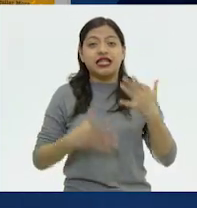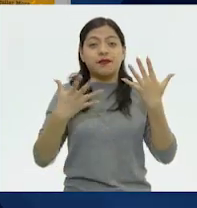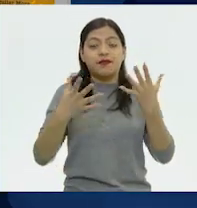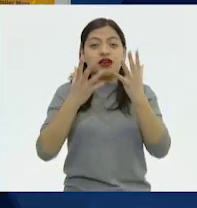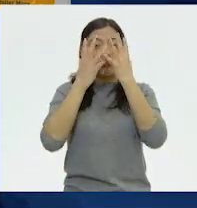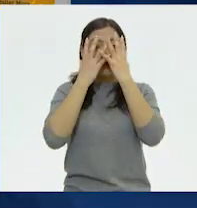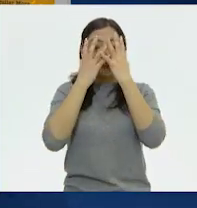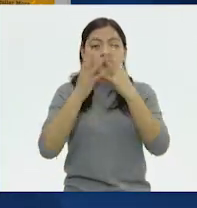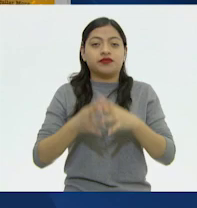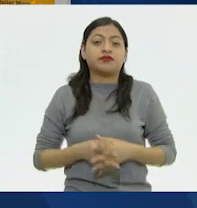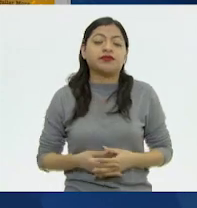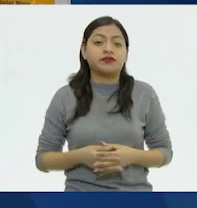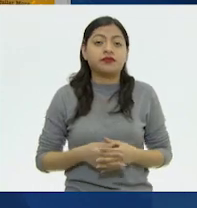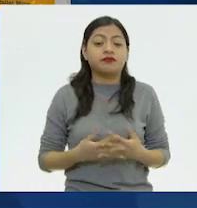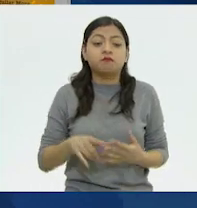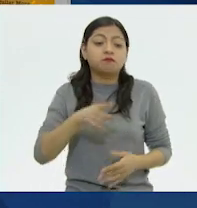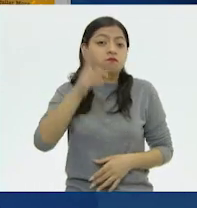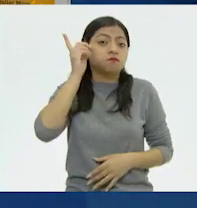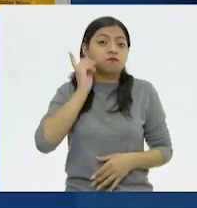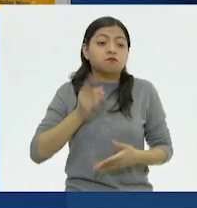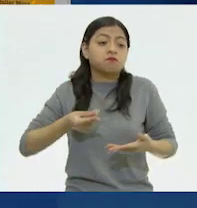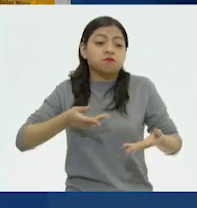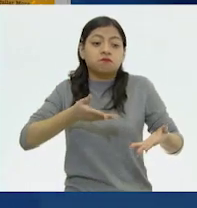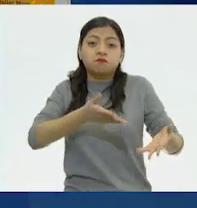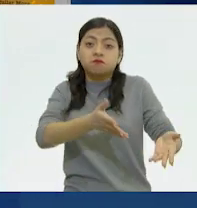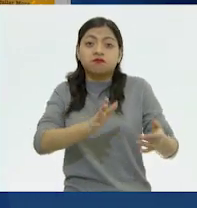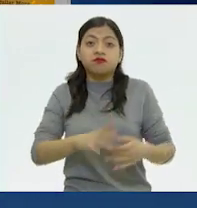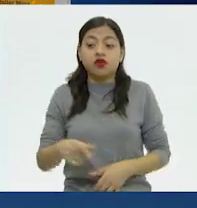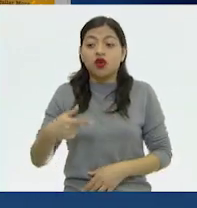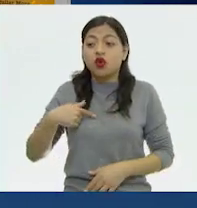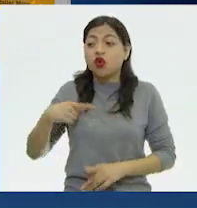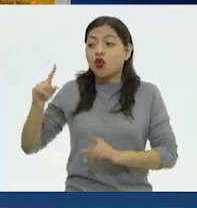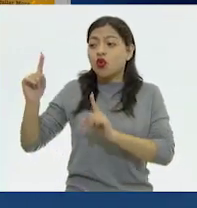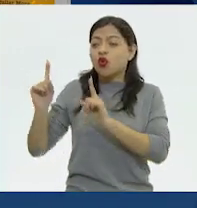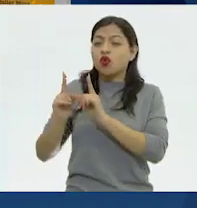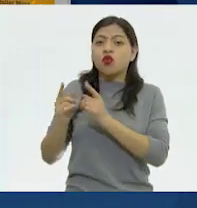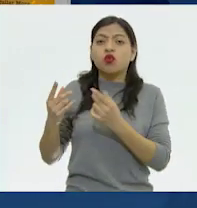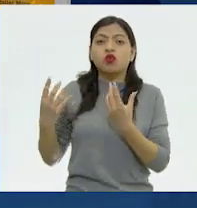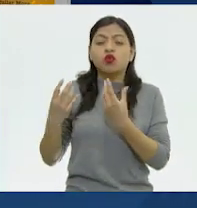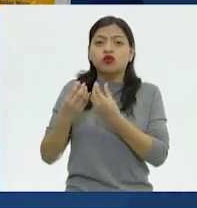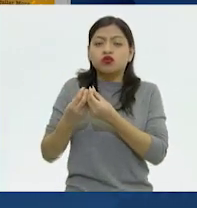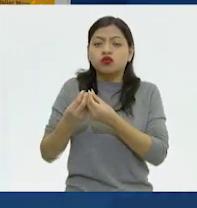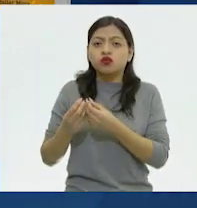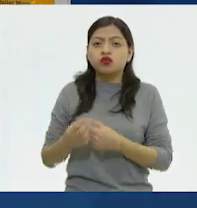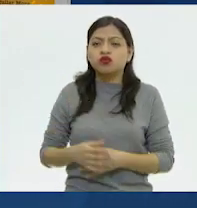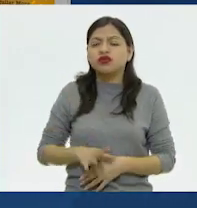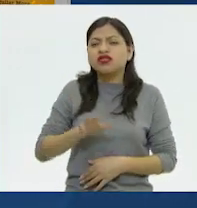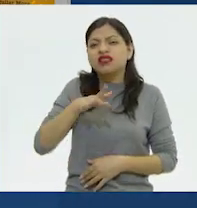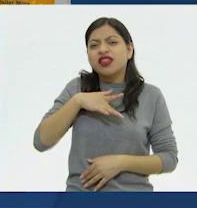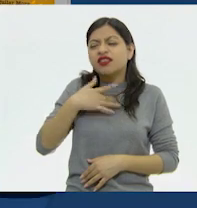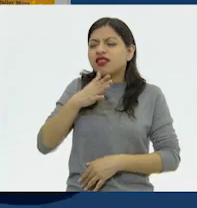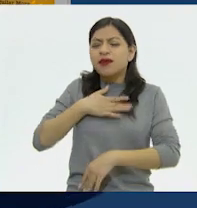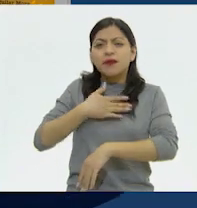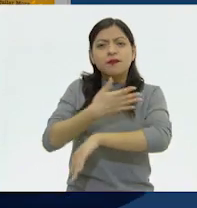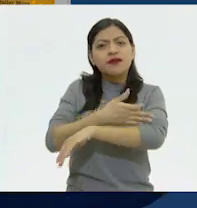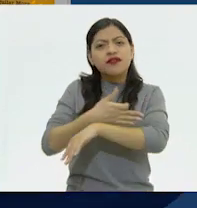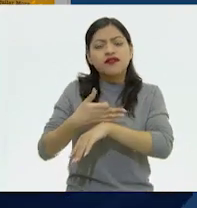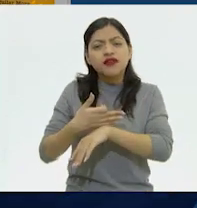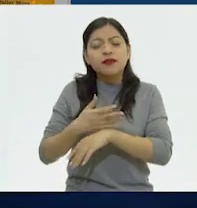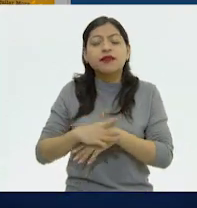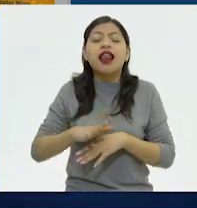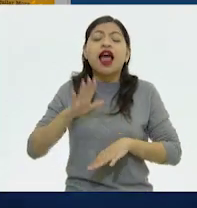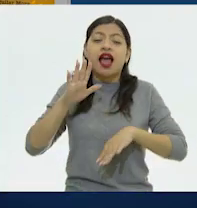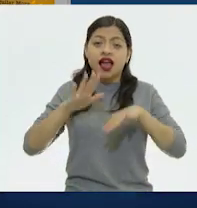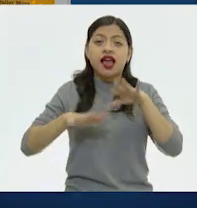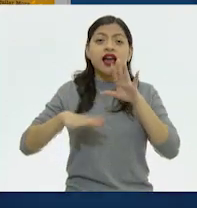cara, durmiendo allí, junto a mí. Me parecía mío aquel muerto. Había momentos